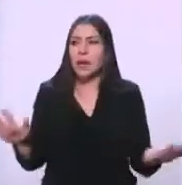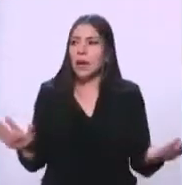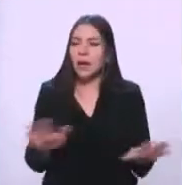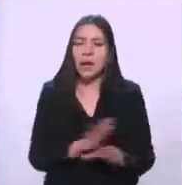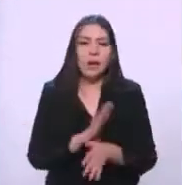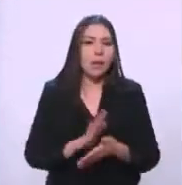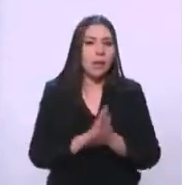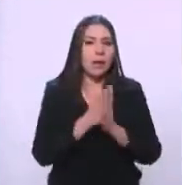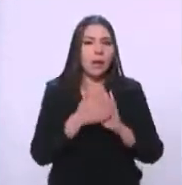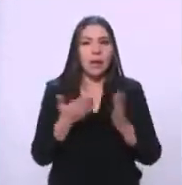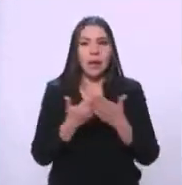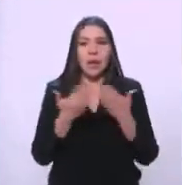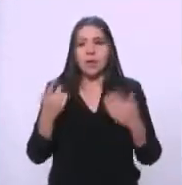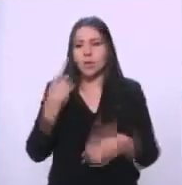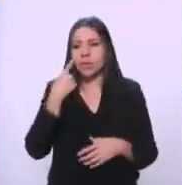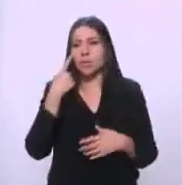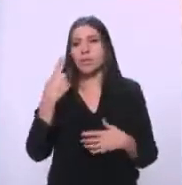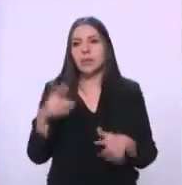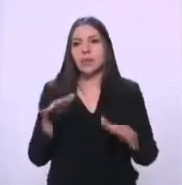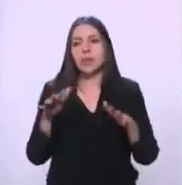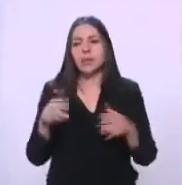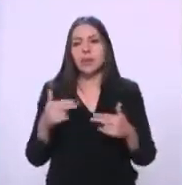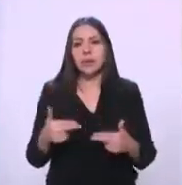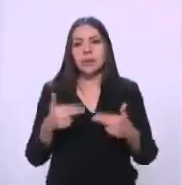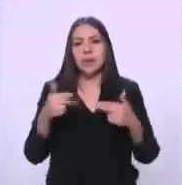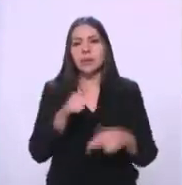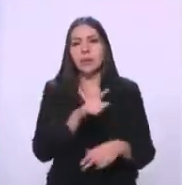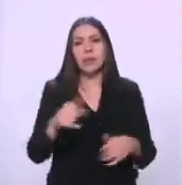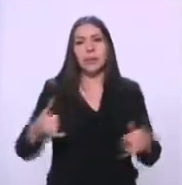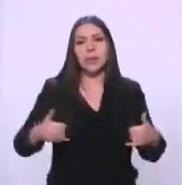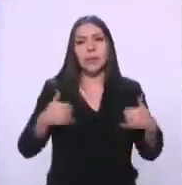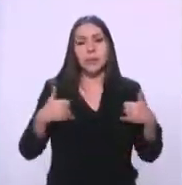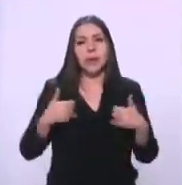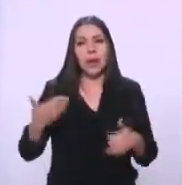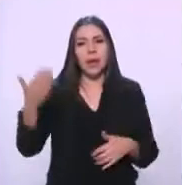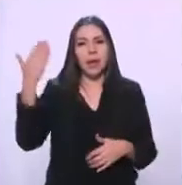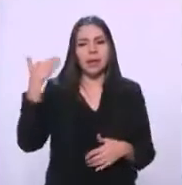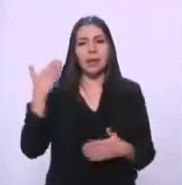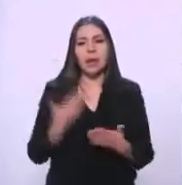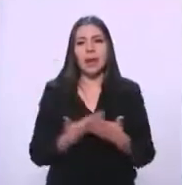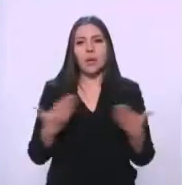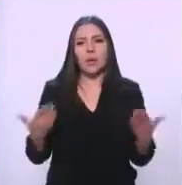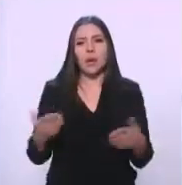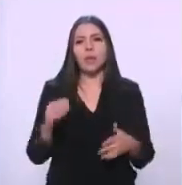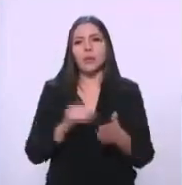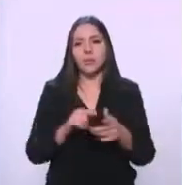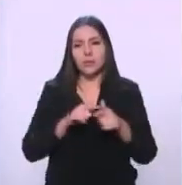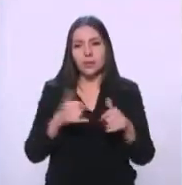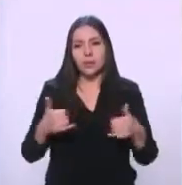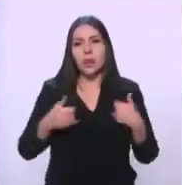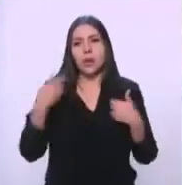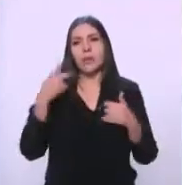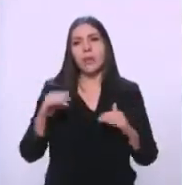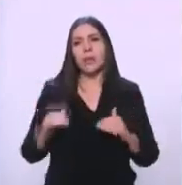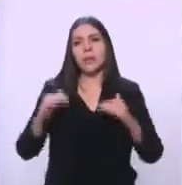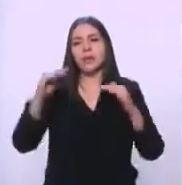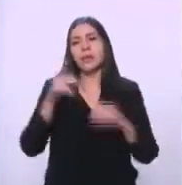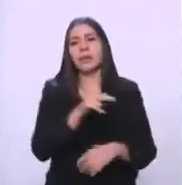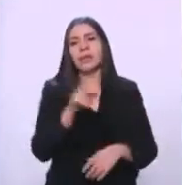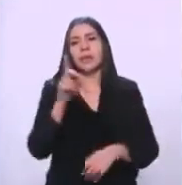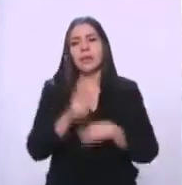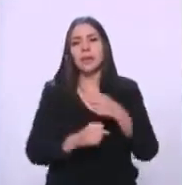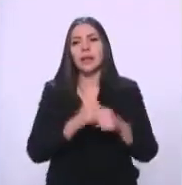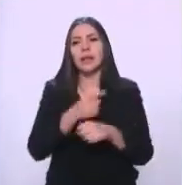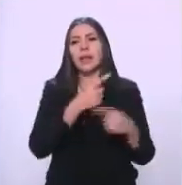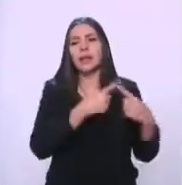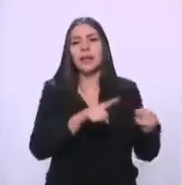ahora estamos viendo que esa generación que era muy jovencita en ese momento, digo, ahora sigue siendo joven, pero son treintañeros que